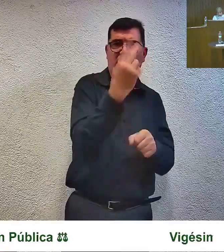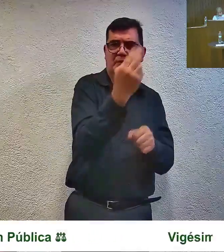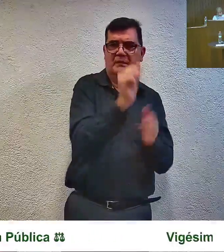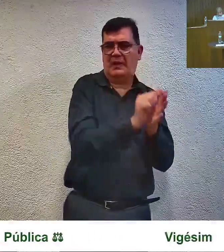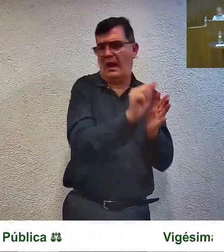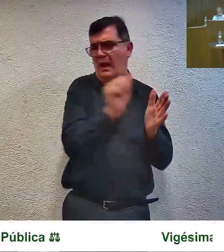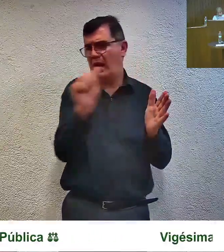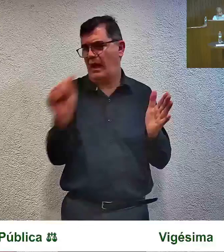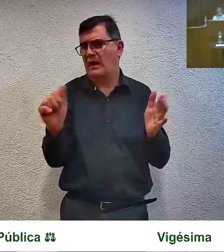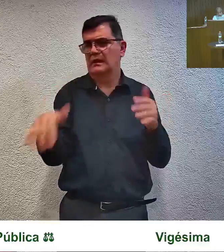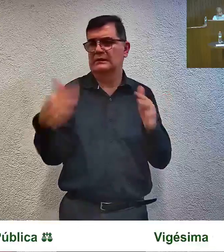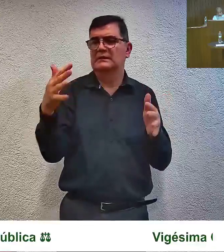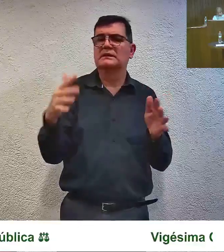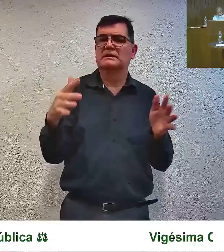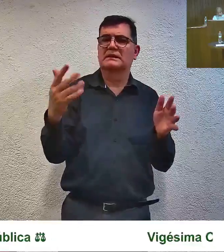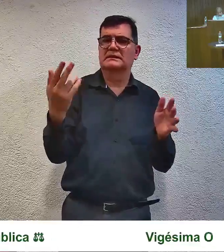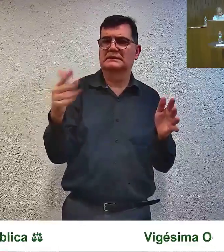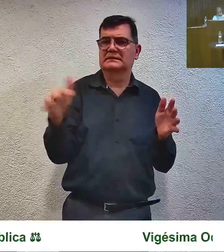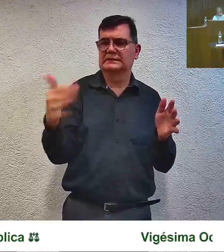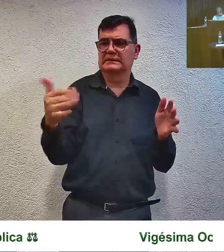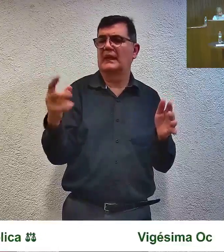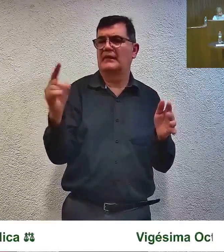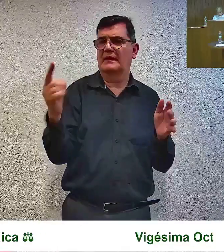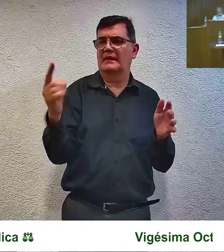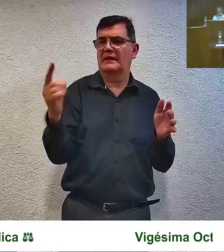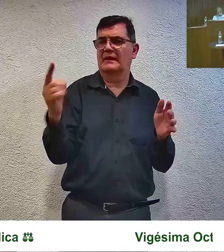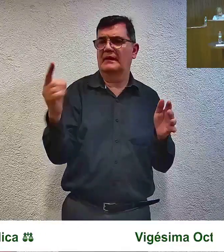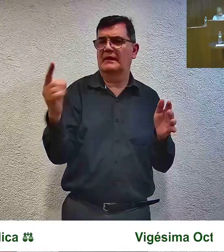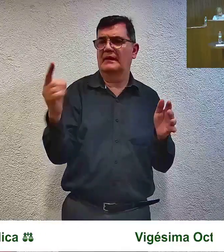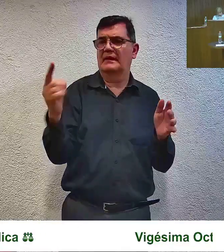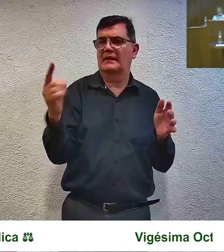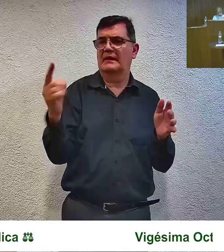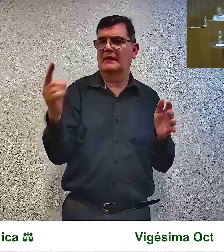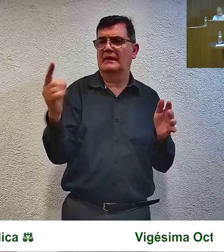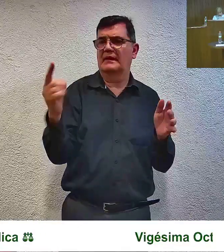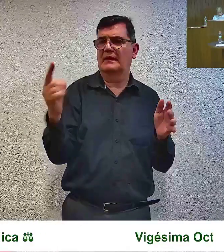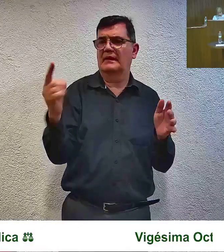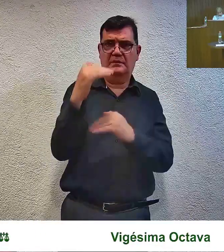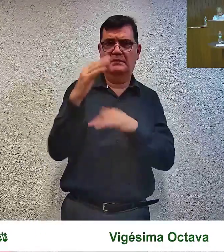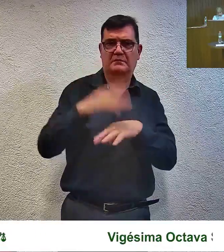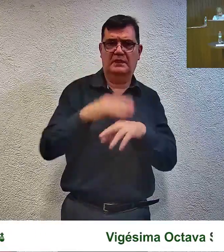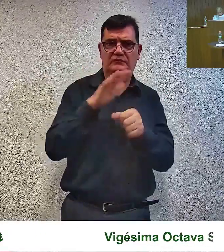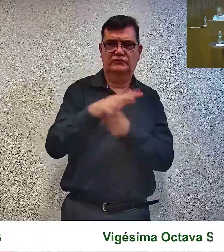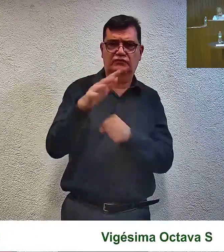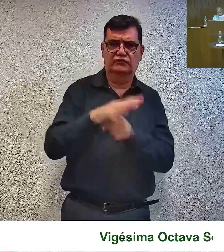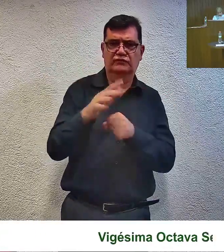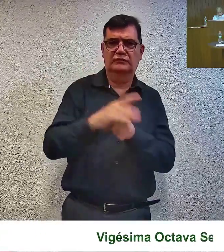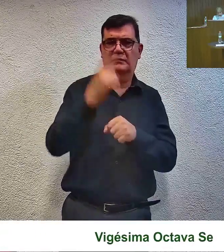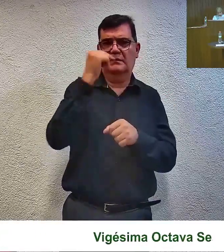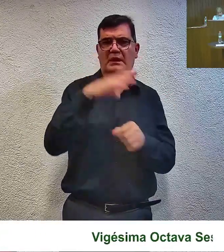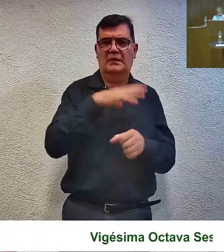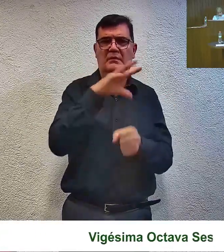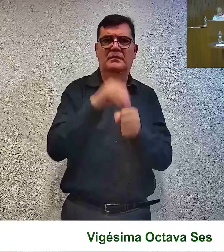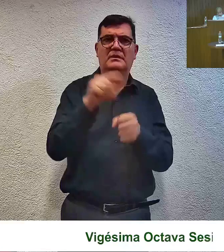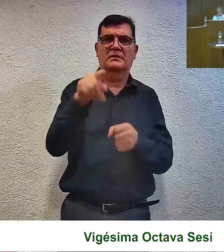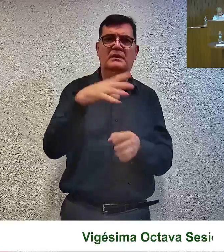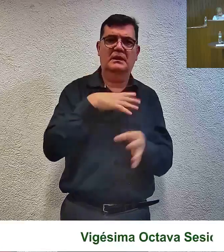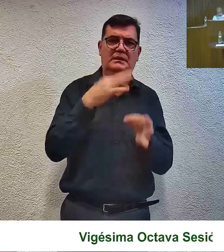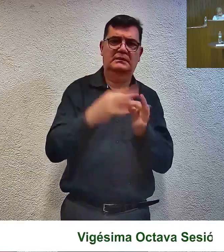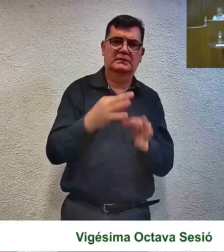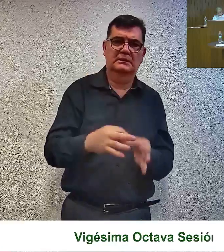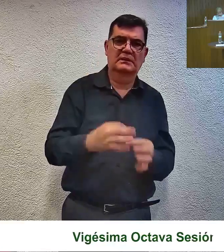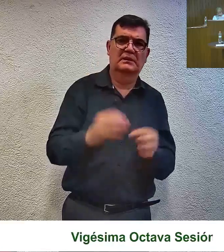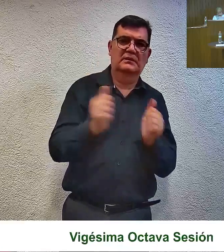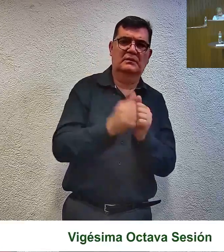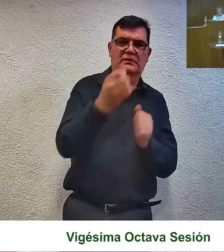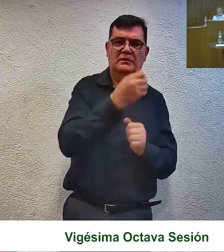noviembre y hasta el día 15 de diciembre de 2025, plazo que resulta más que suficiente para que logre dar cumplimiento a lo ordenado en